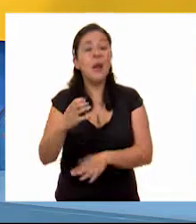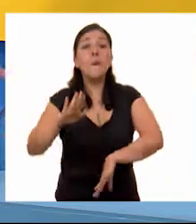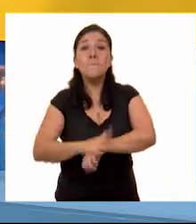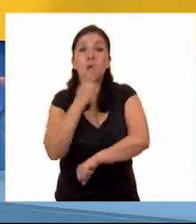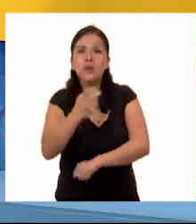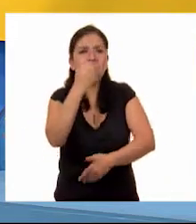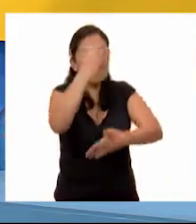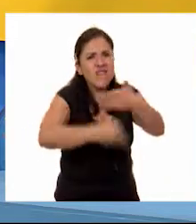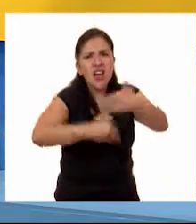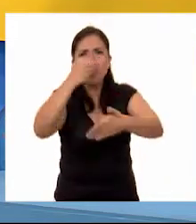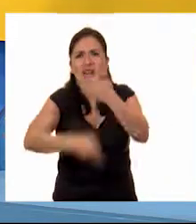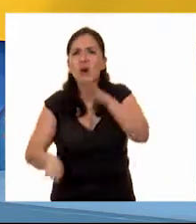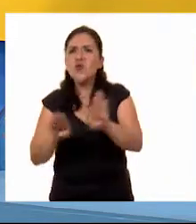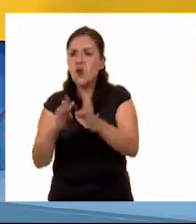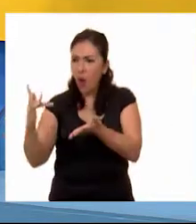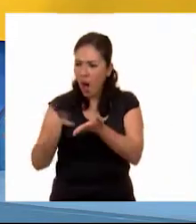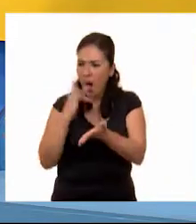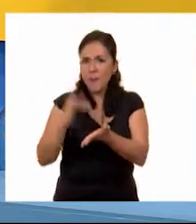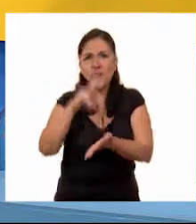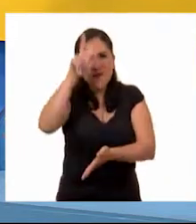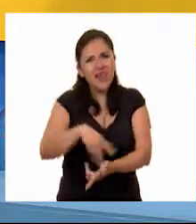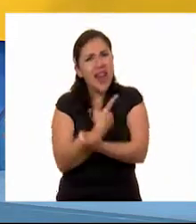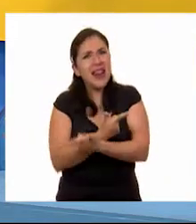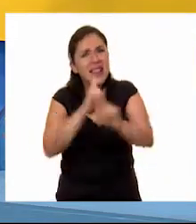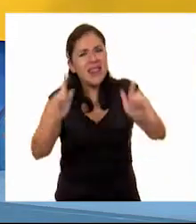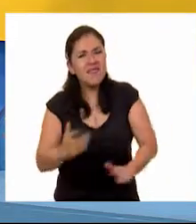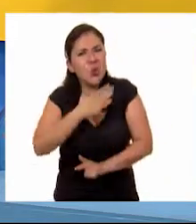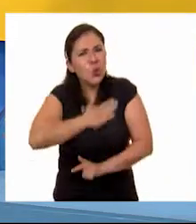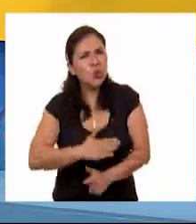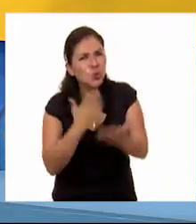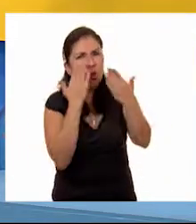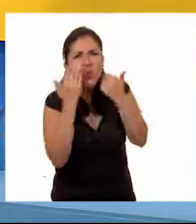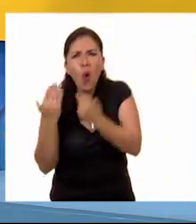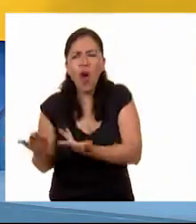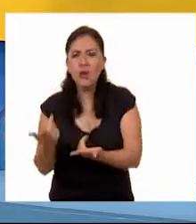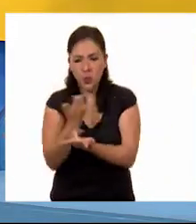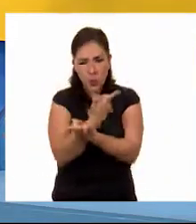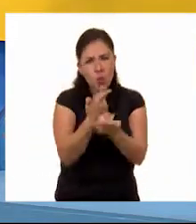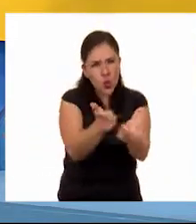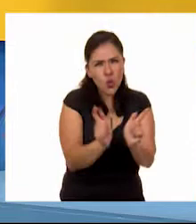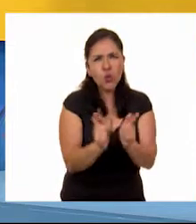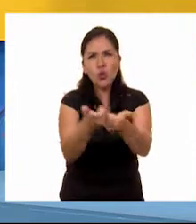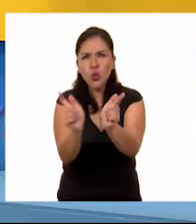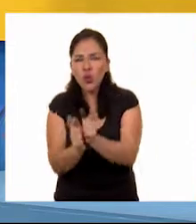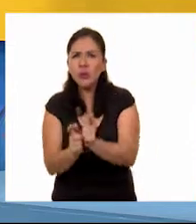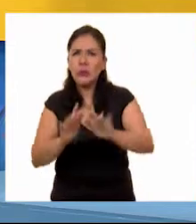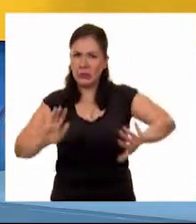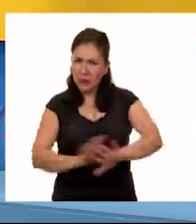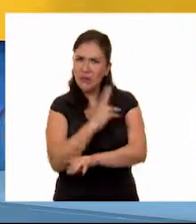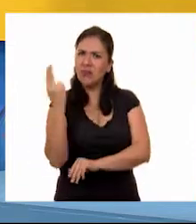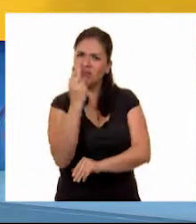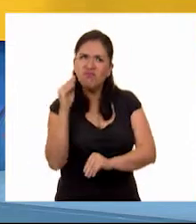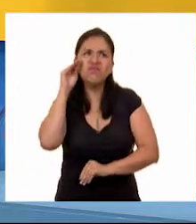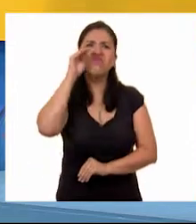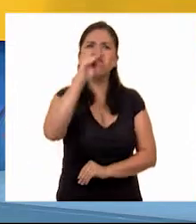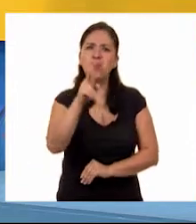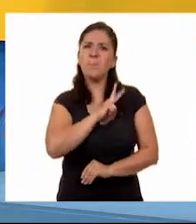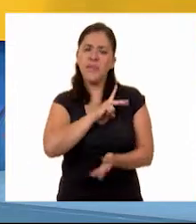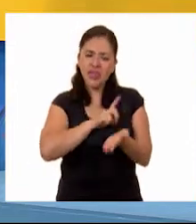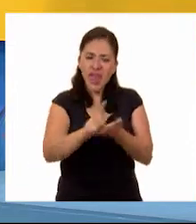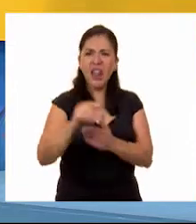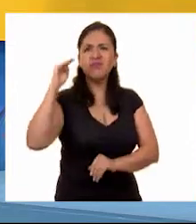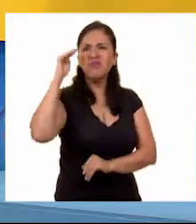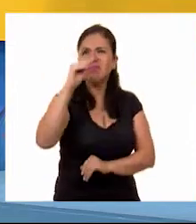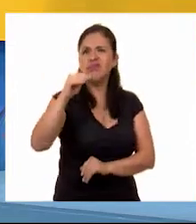la falta de instituciones que fueran realmente libres y democráticas, varios grupos empezaron a movilizarse para exigir sus derechos, aunque